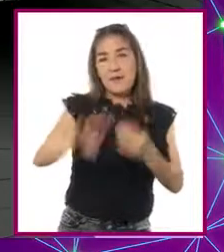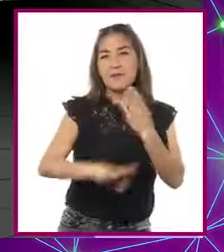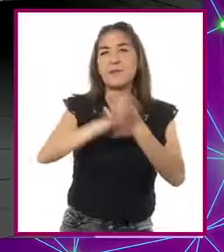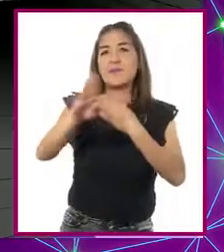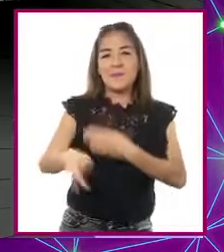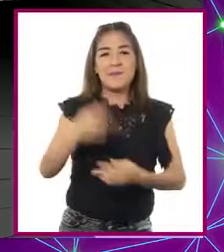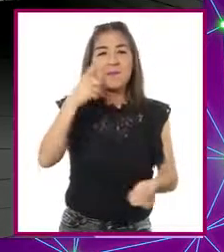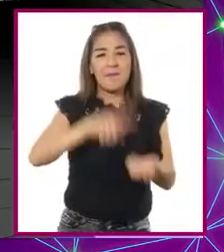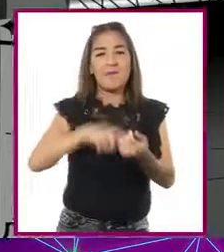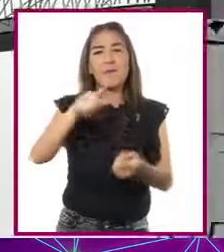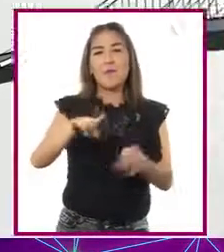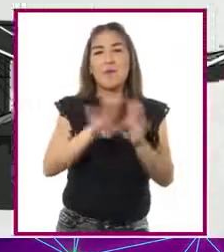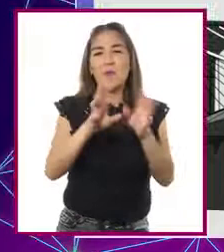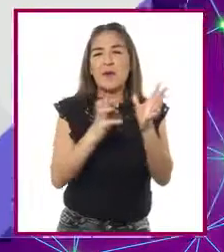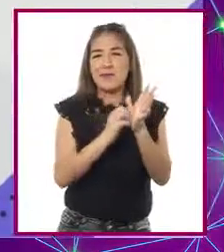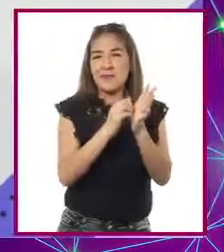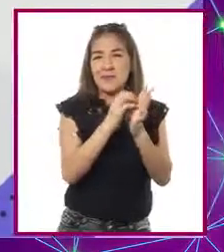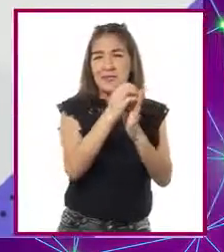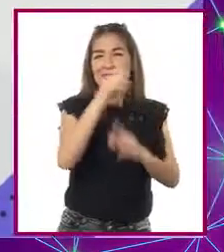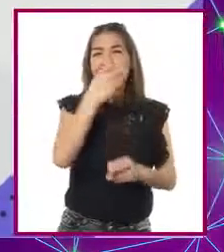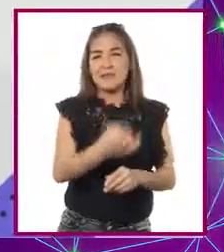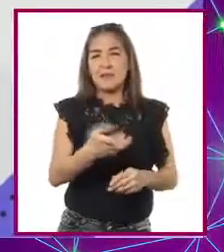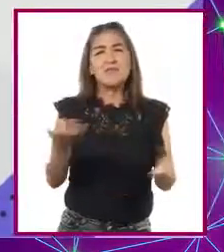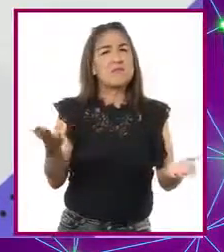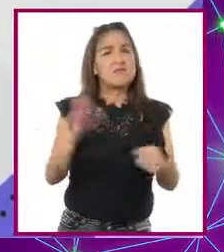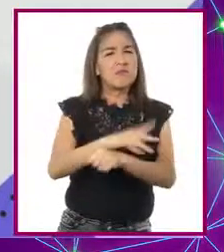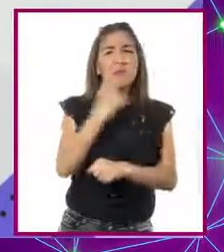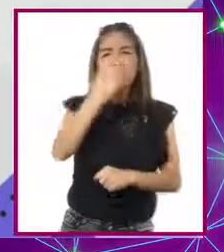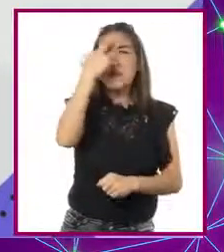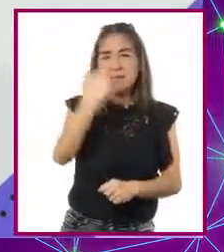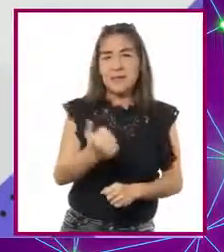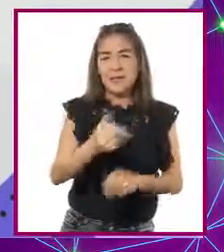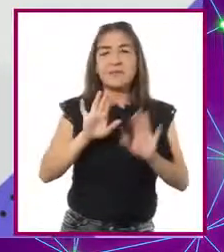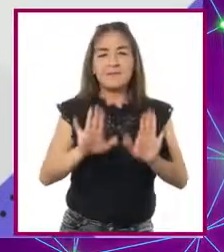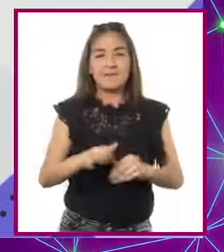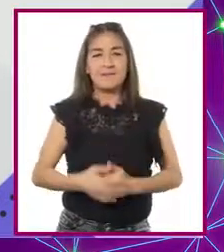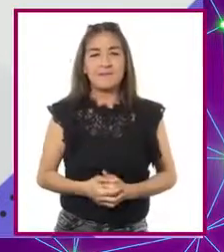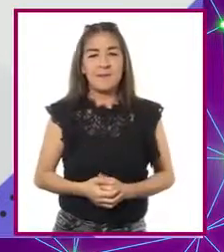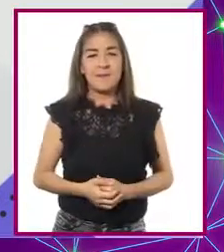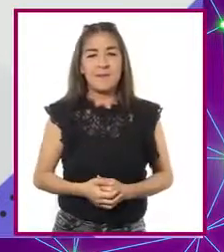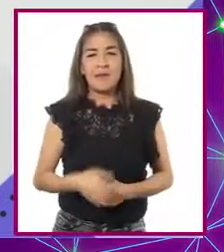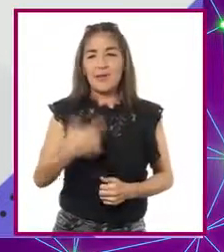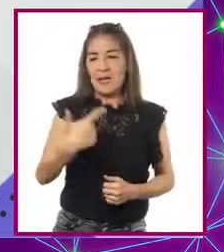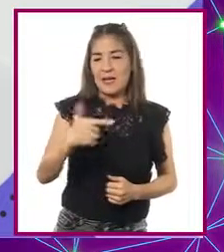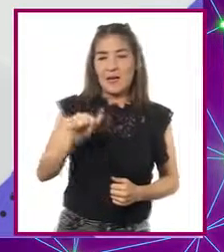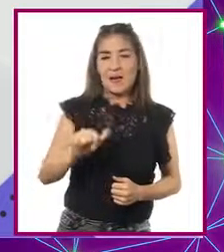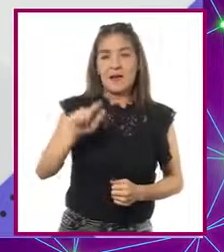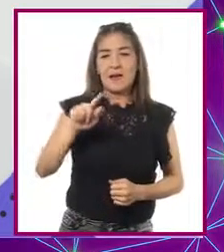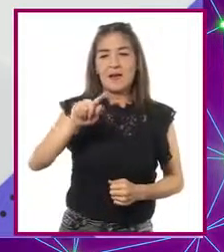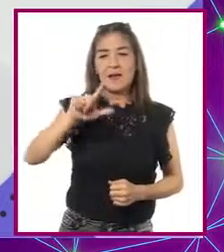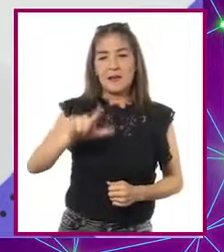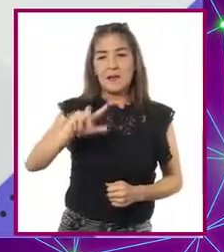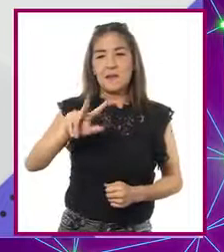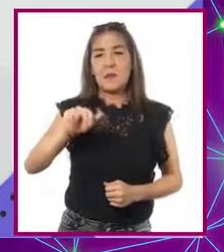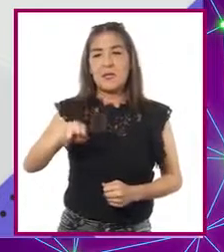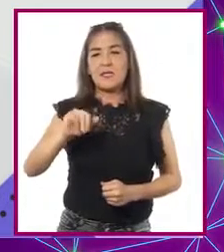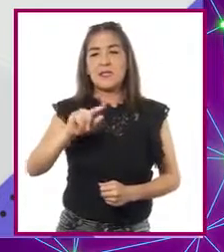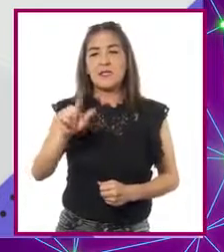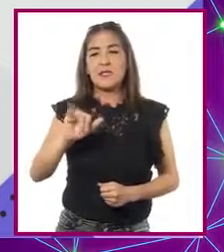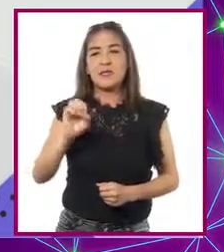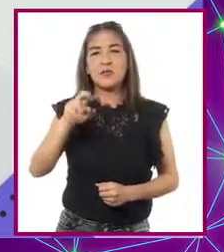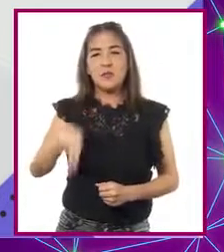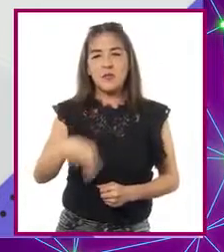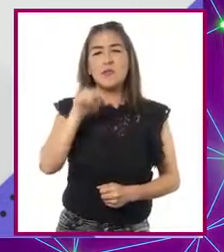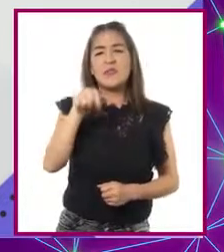gran medida la corrosión. ¿Por qué? Bueno, porque la galvanización es un proceso para recubrir a estos